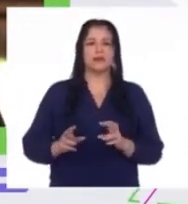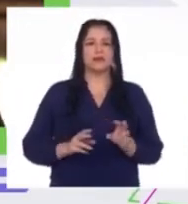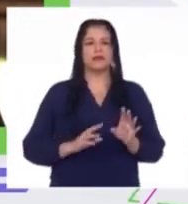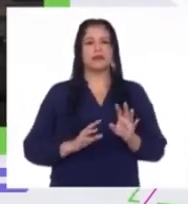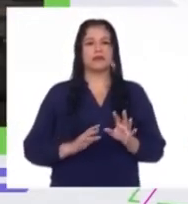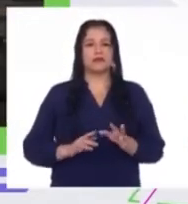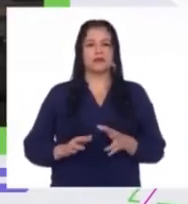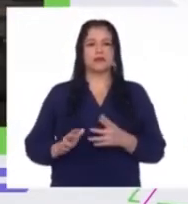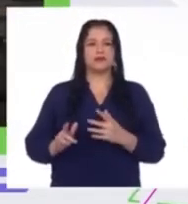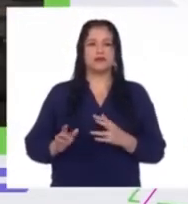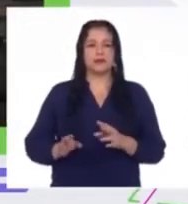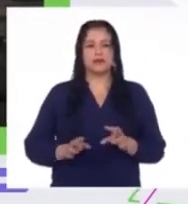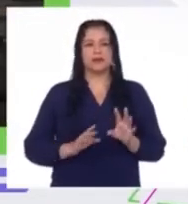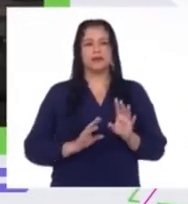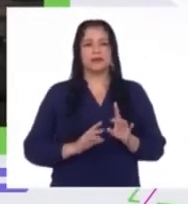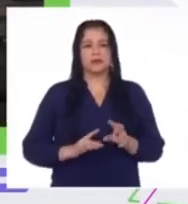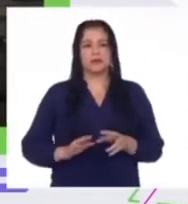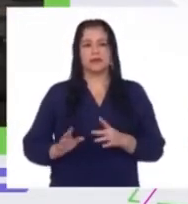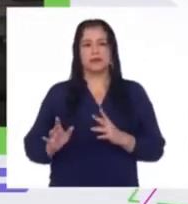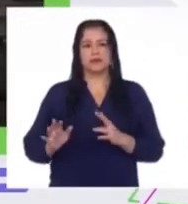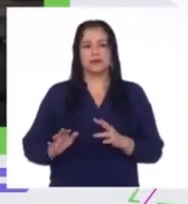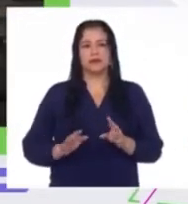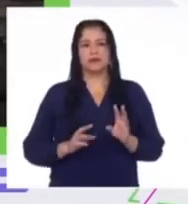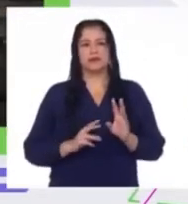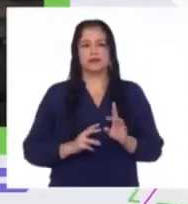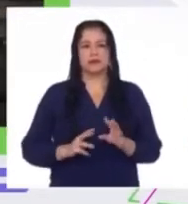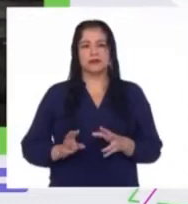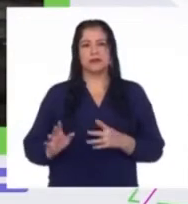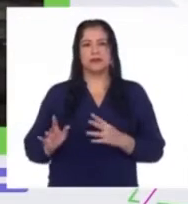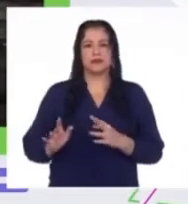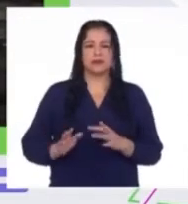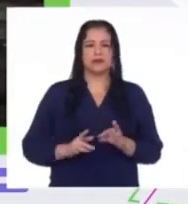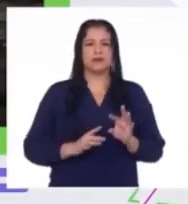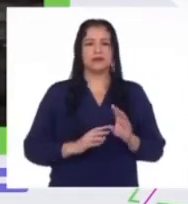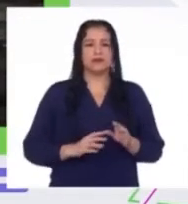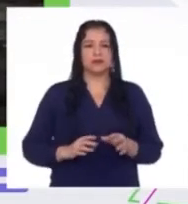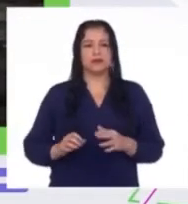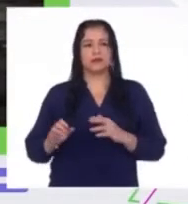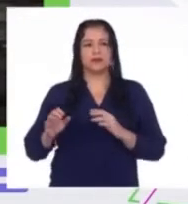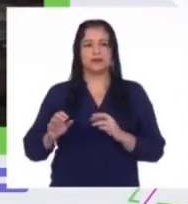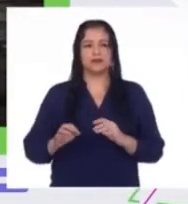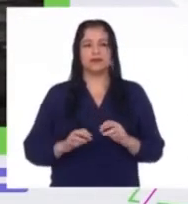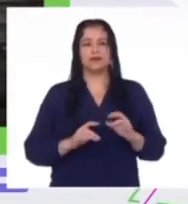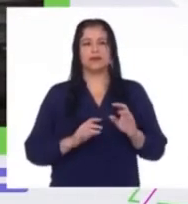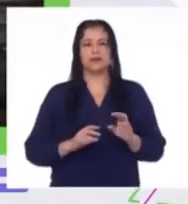uparunataka ña ama llullachichun